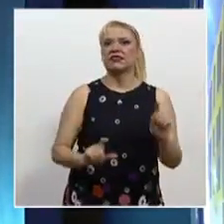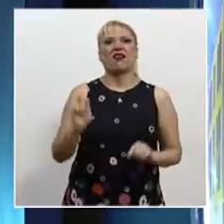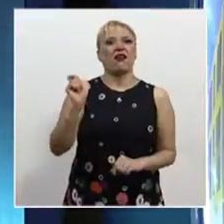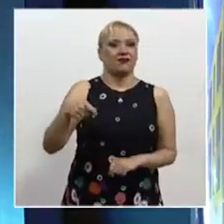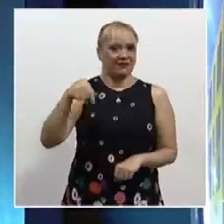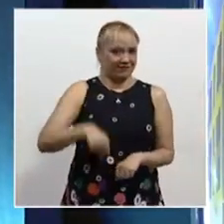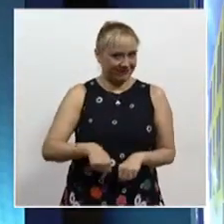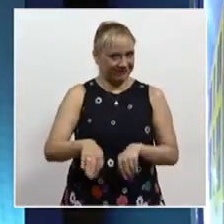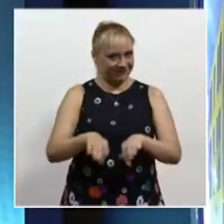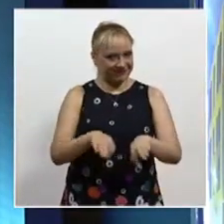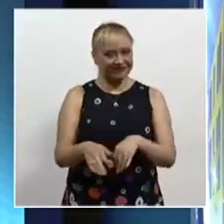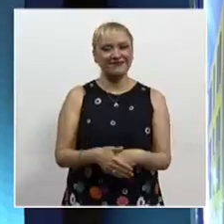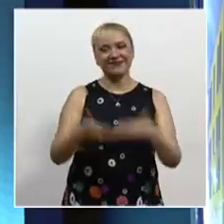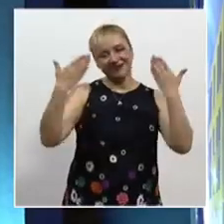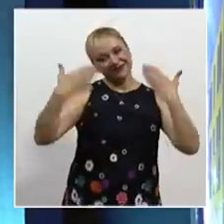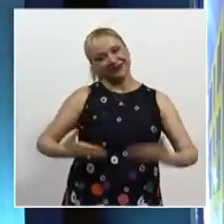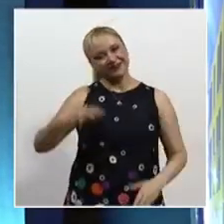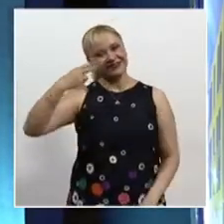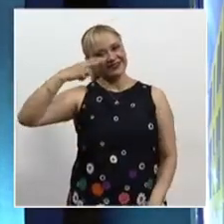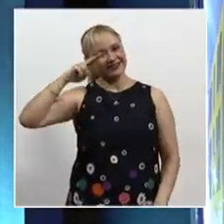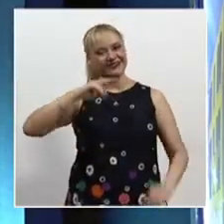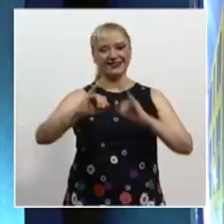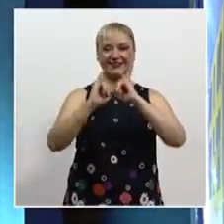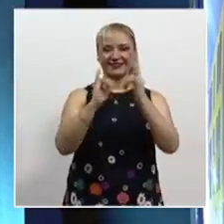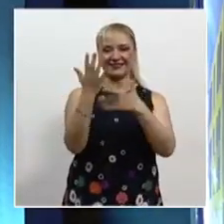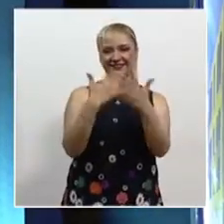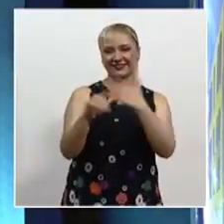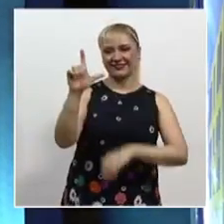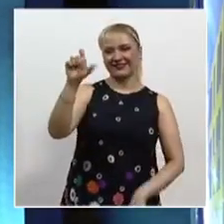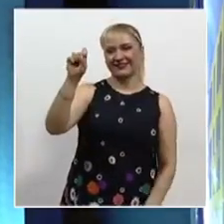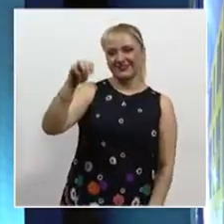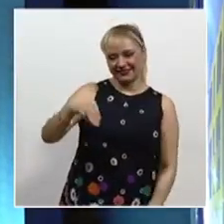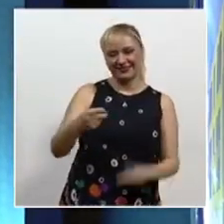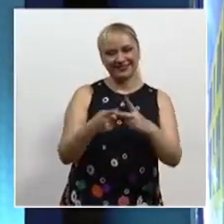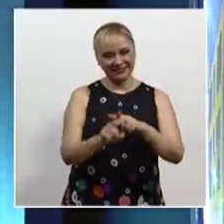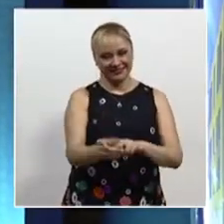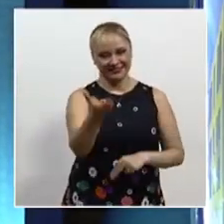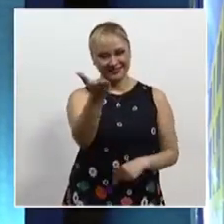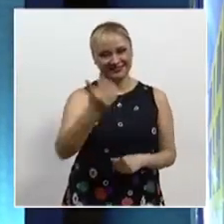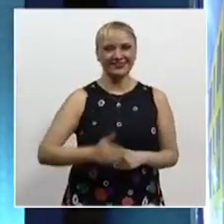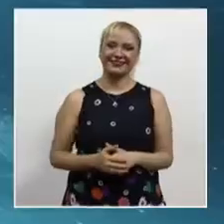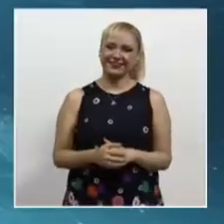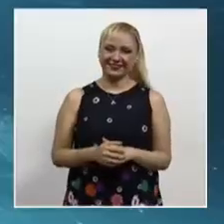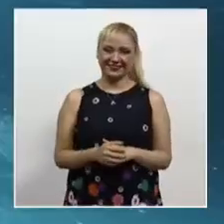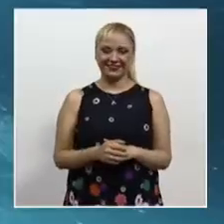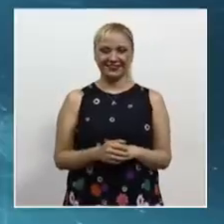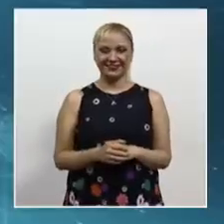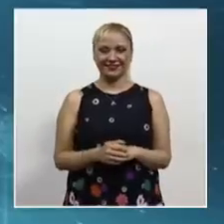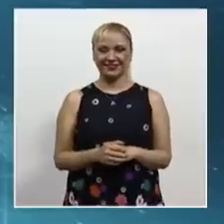mi compañera Nidia Díaz en la interpretación en lengua de señas mexicana. Comenzamos.